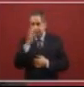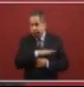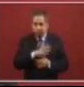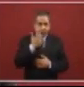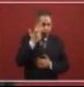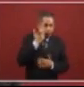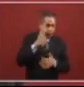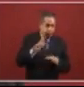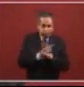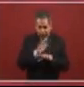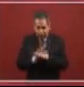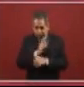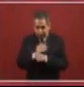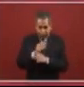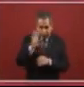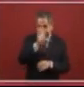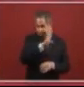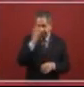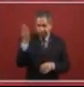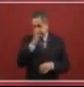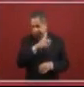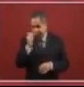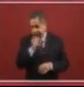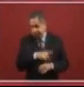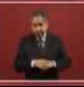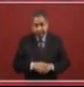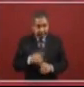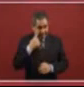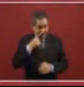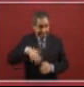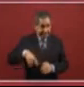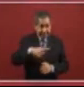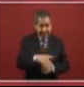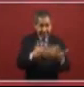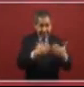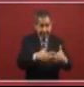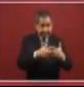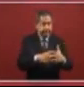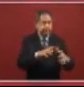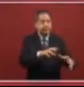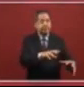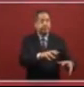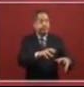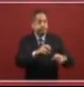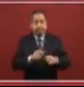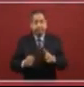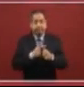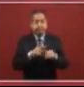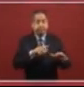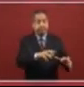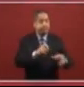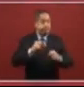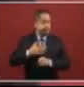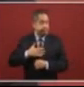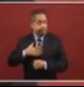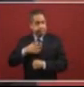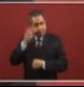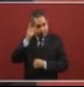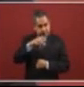hacer lo contrario. Esta planta la privatizan primero